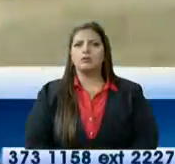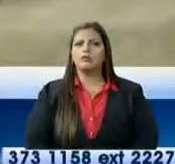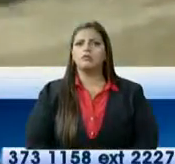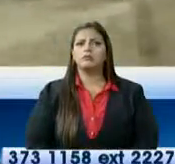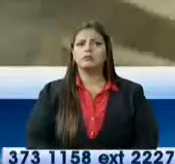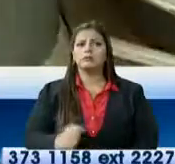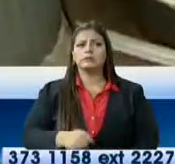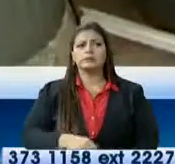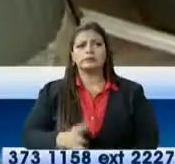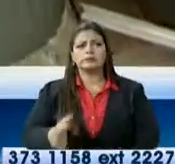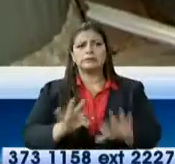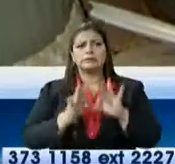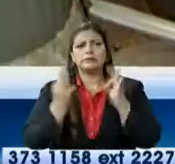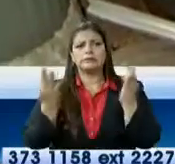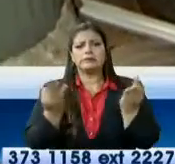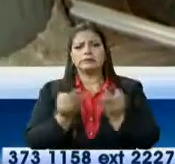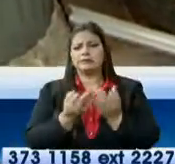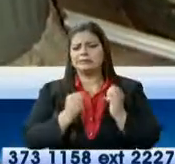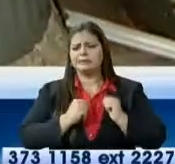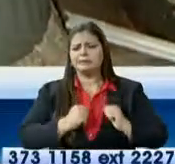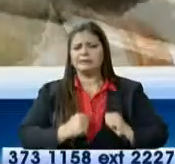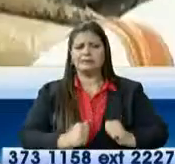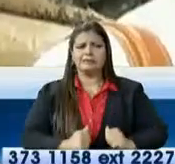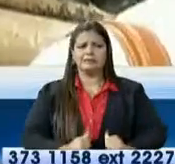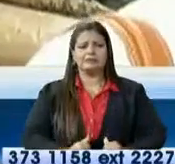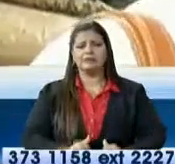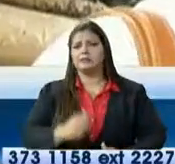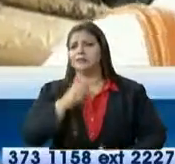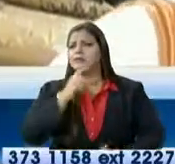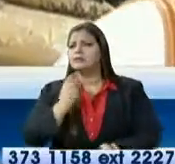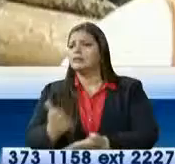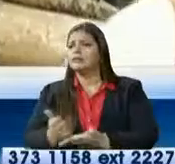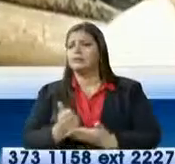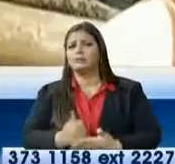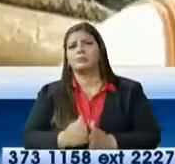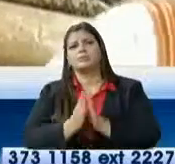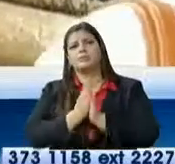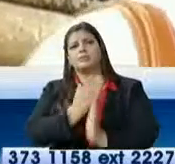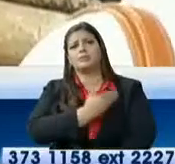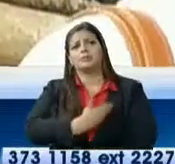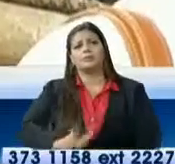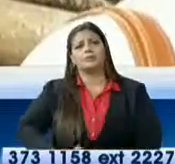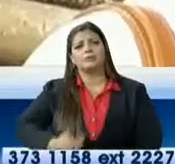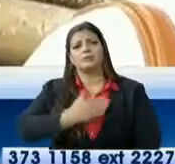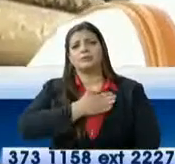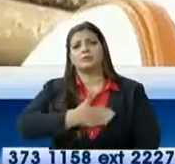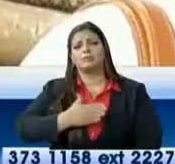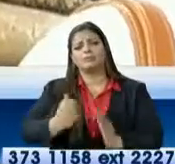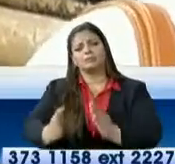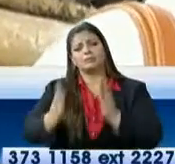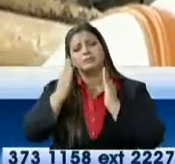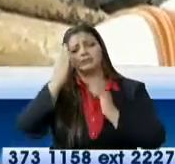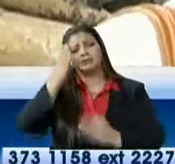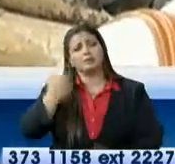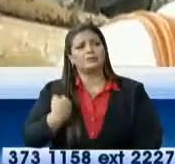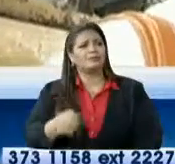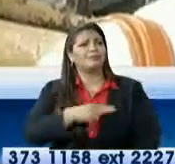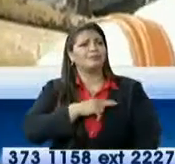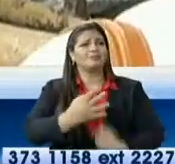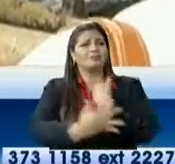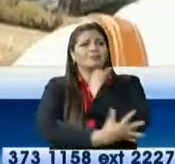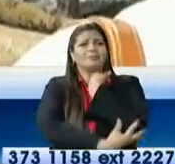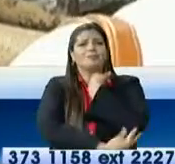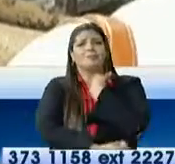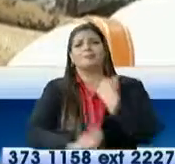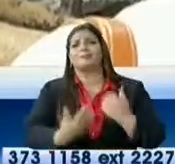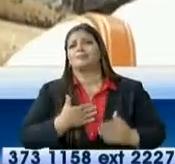una familia que espera el hombro solidario. Principalmente al presidente, que se acuerde de nosotros, que somos pobres humildemente. Se me quemó